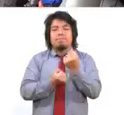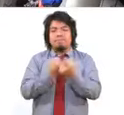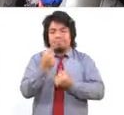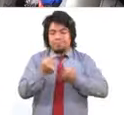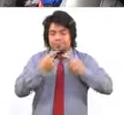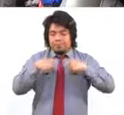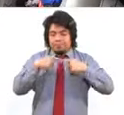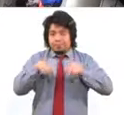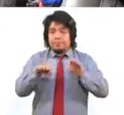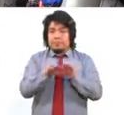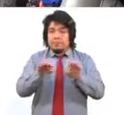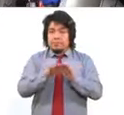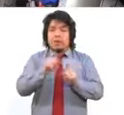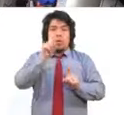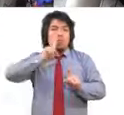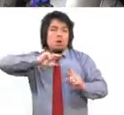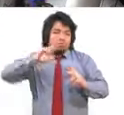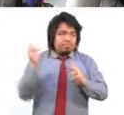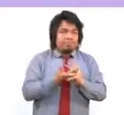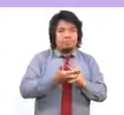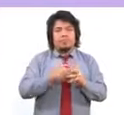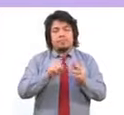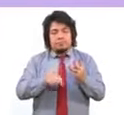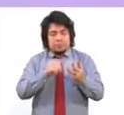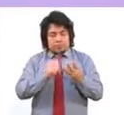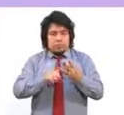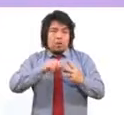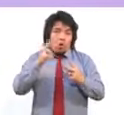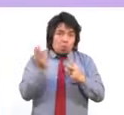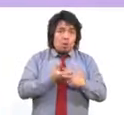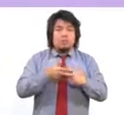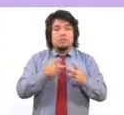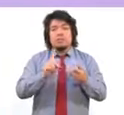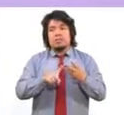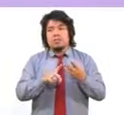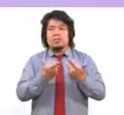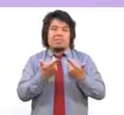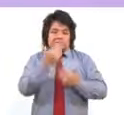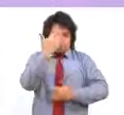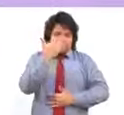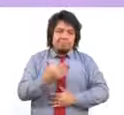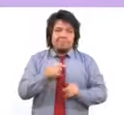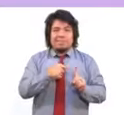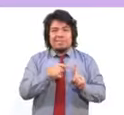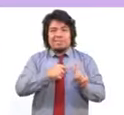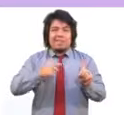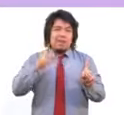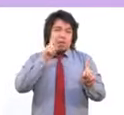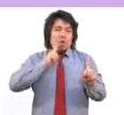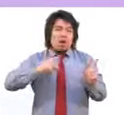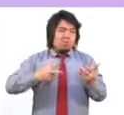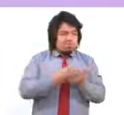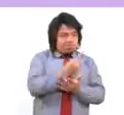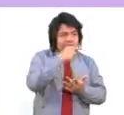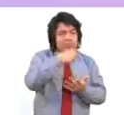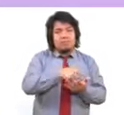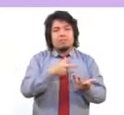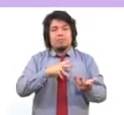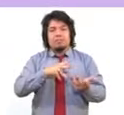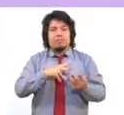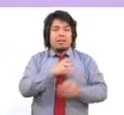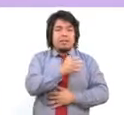considerados como feminicidio, los casos de homicidios dolosos, en donde las víctimas son mujeres. Entre enero